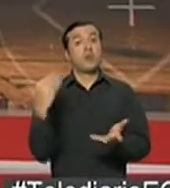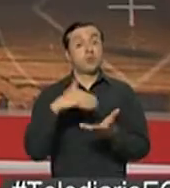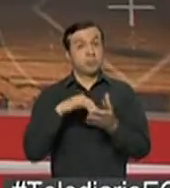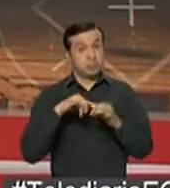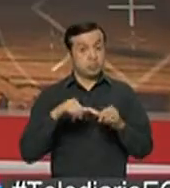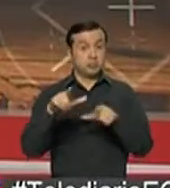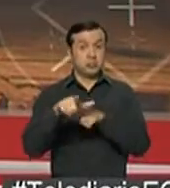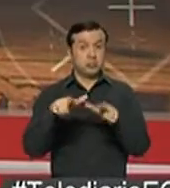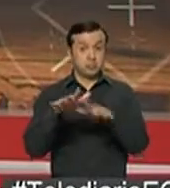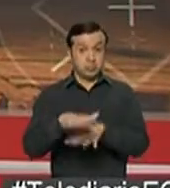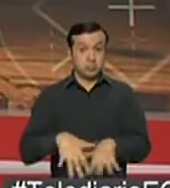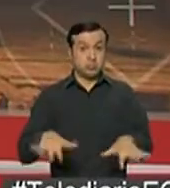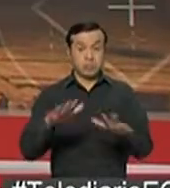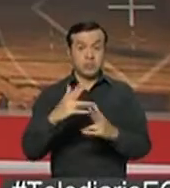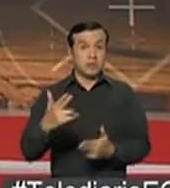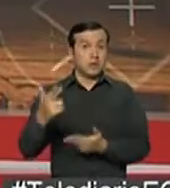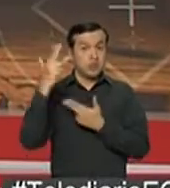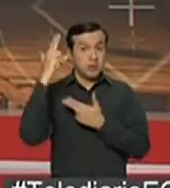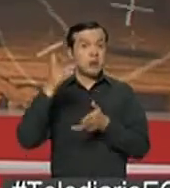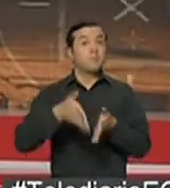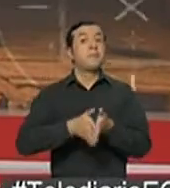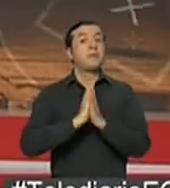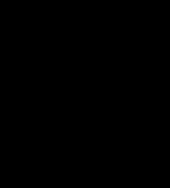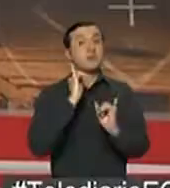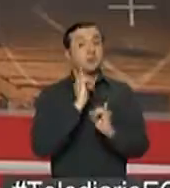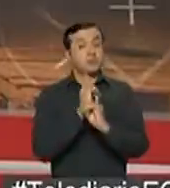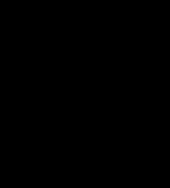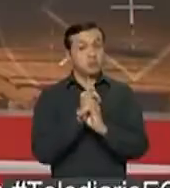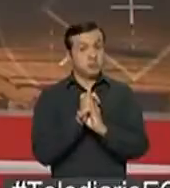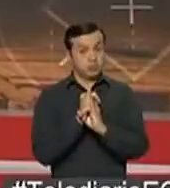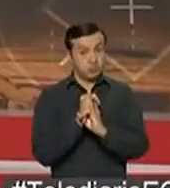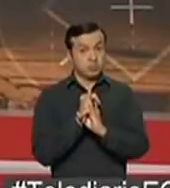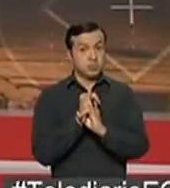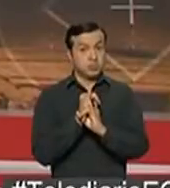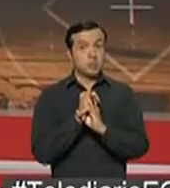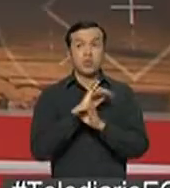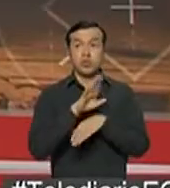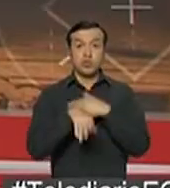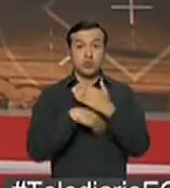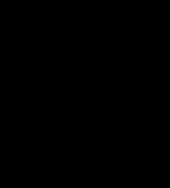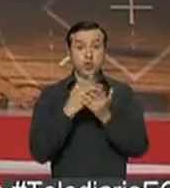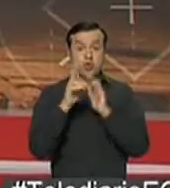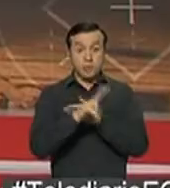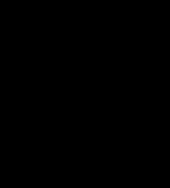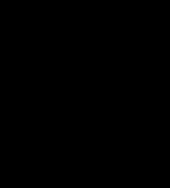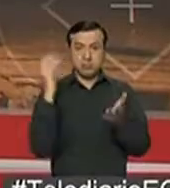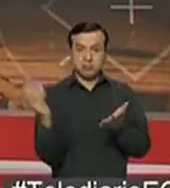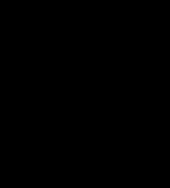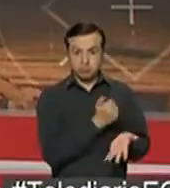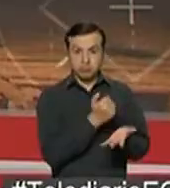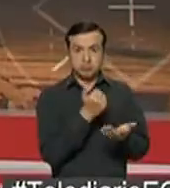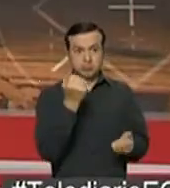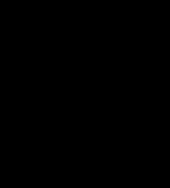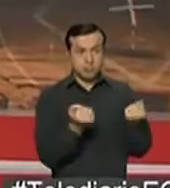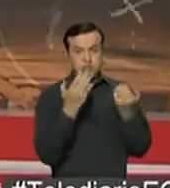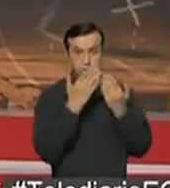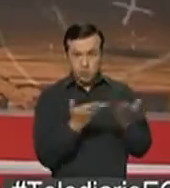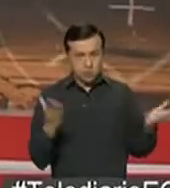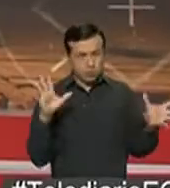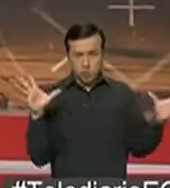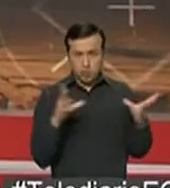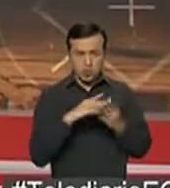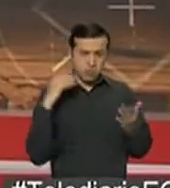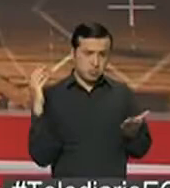en la zona. Las Fuerzas Armadas piden a la entidad competente el retiro del material minero, la maquinaria y también las